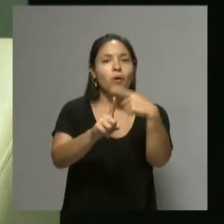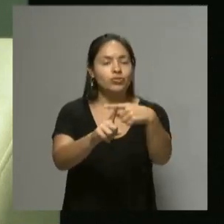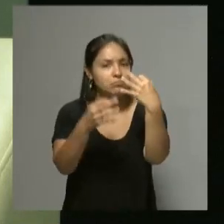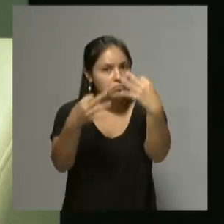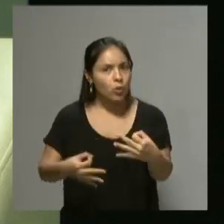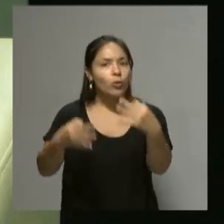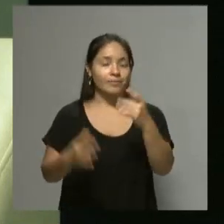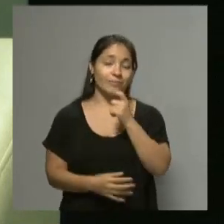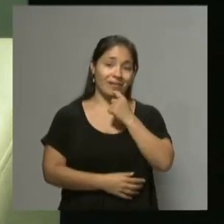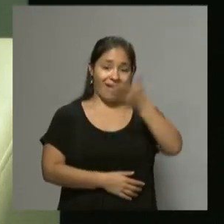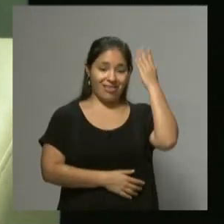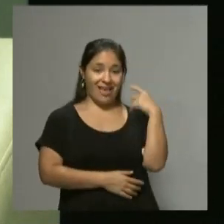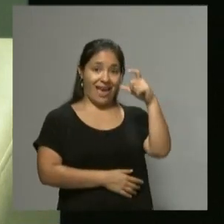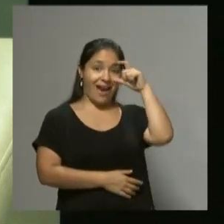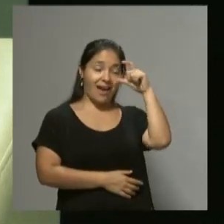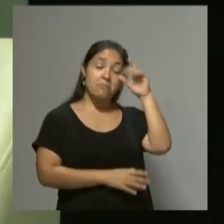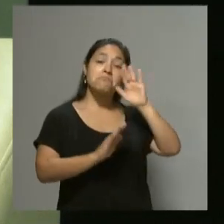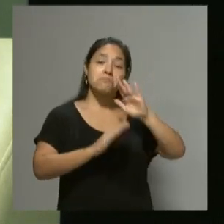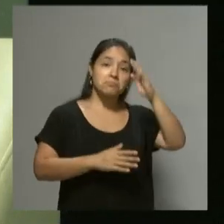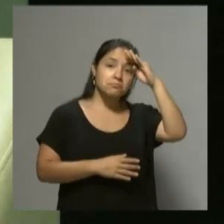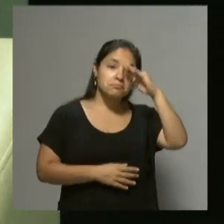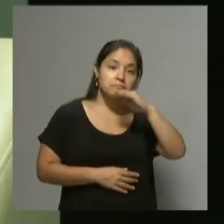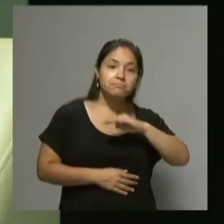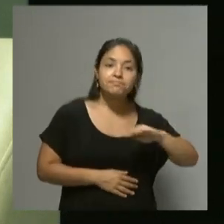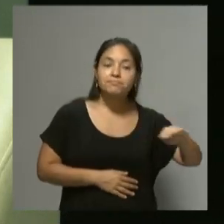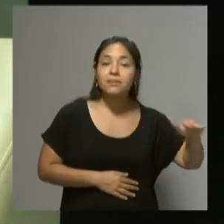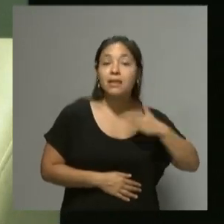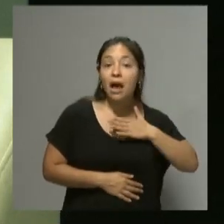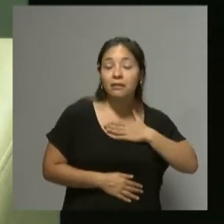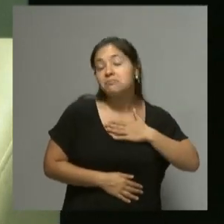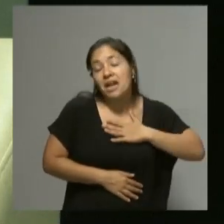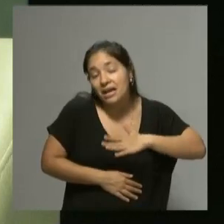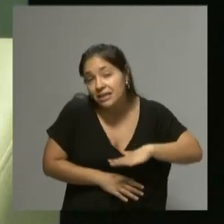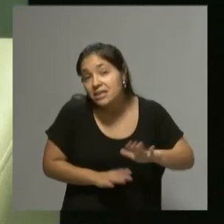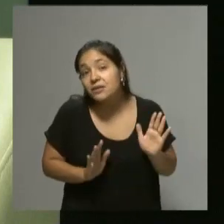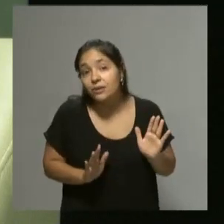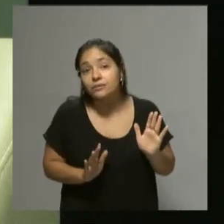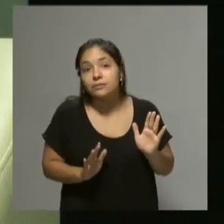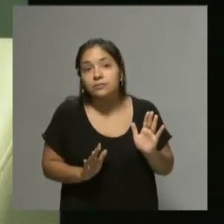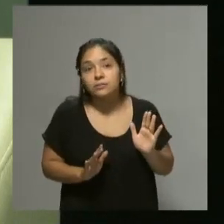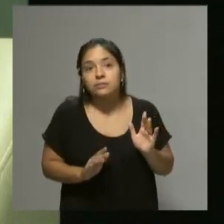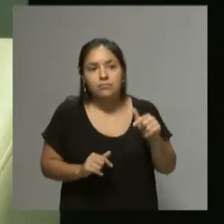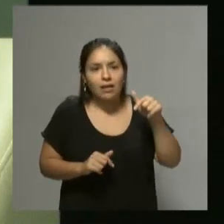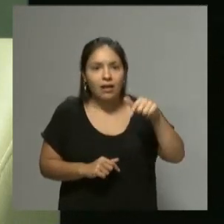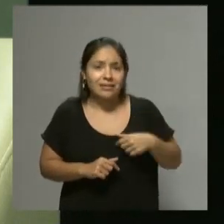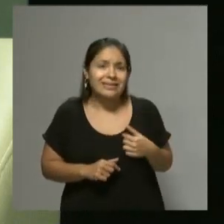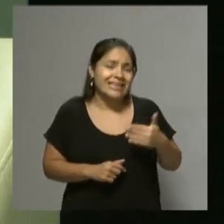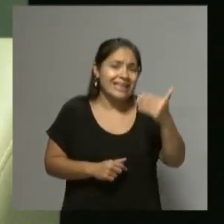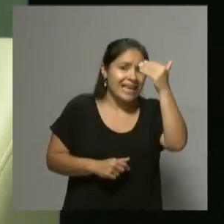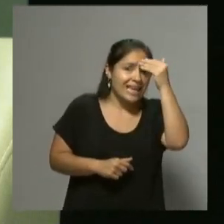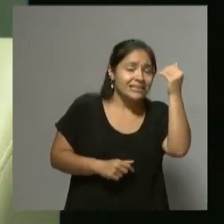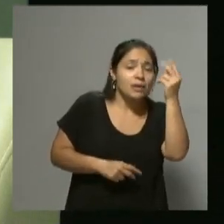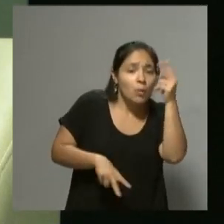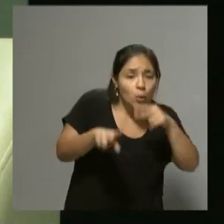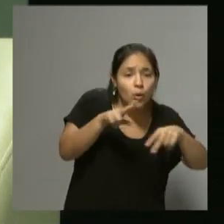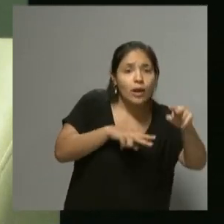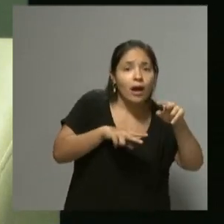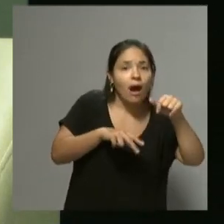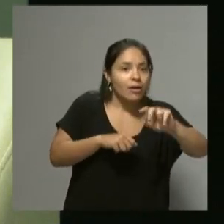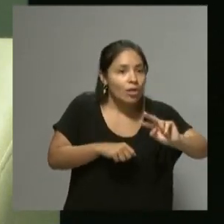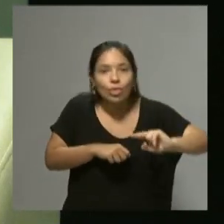normalmente estaba muy tranquilo siempre, empezamos con más de 15 búsquedas, hoy tenemos casi el doble. Uh-huh.